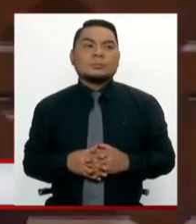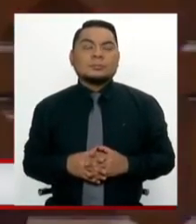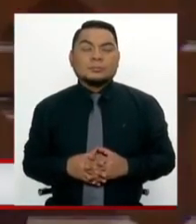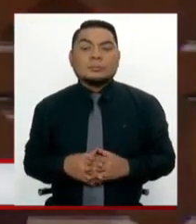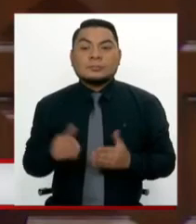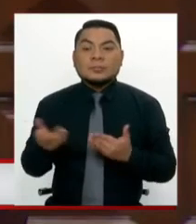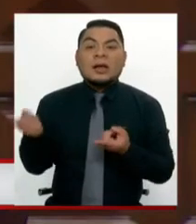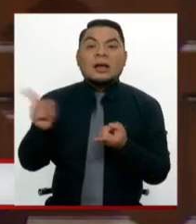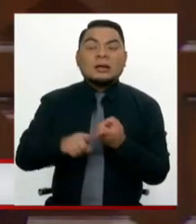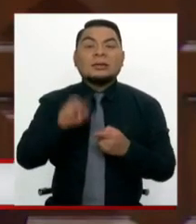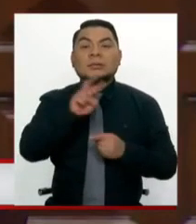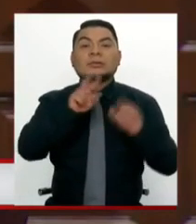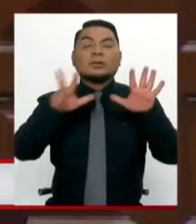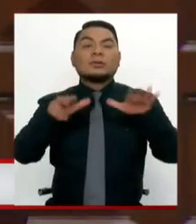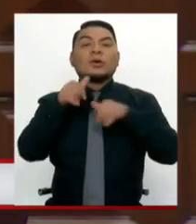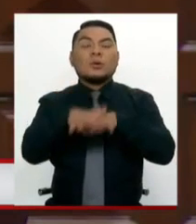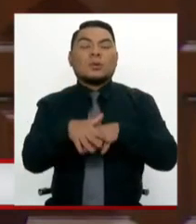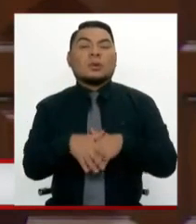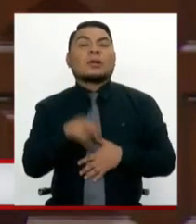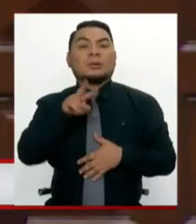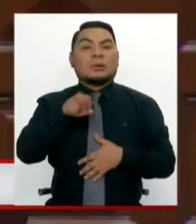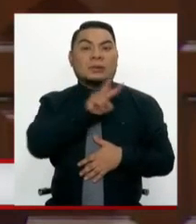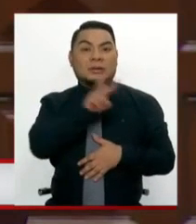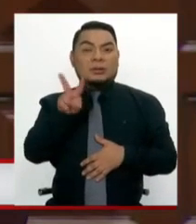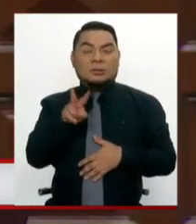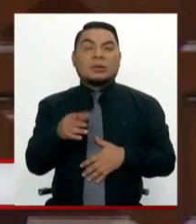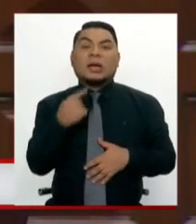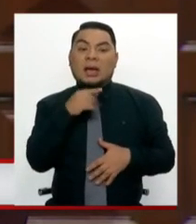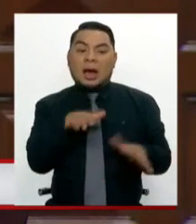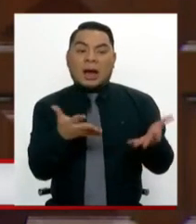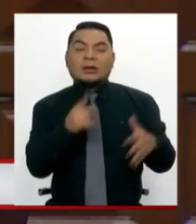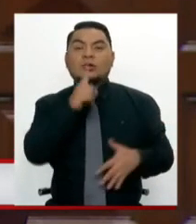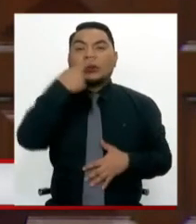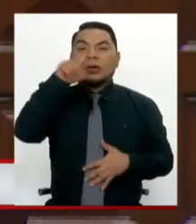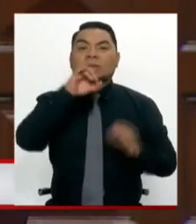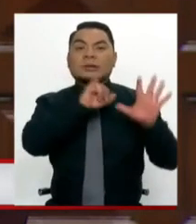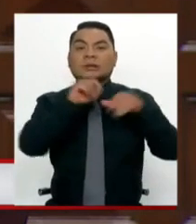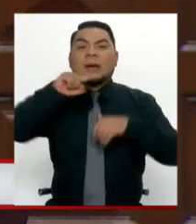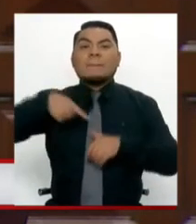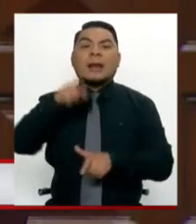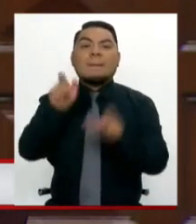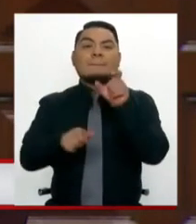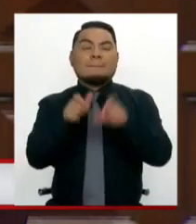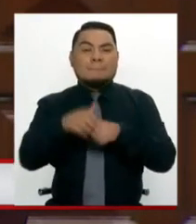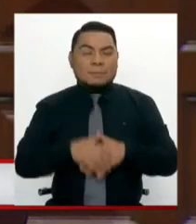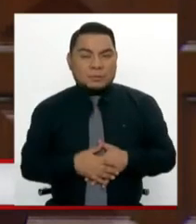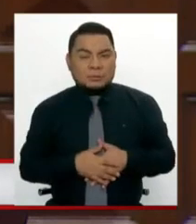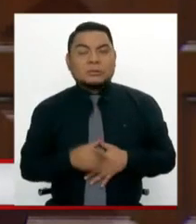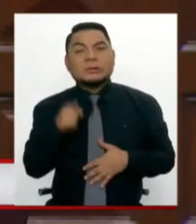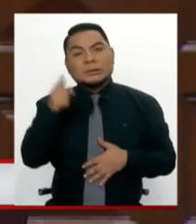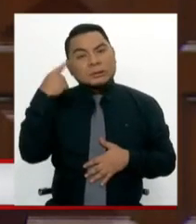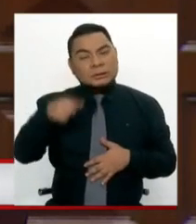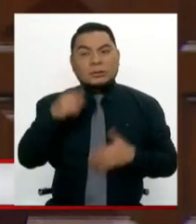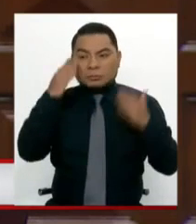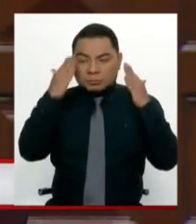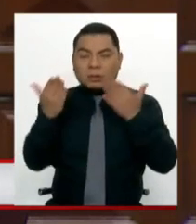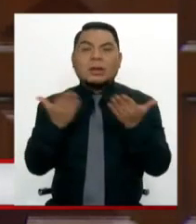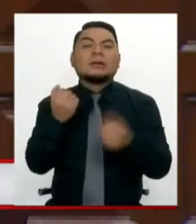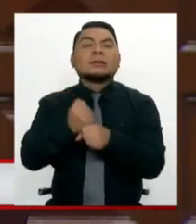al 28 de junio del 2022, se cuenta con más de 1.600.000 usuarios conectados al servicio de gas